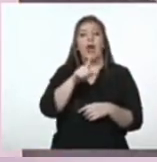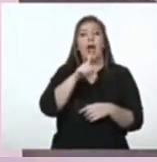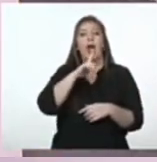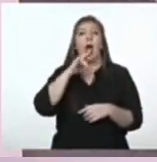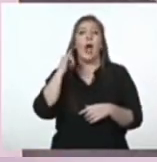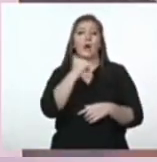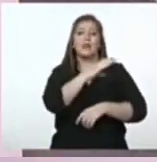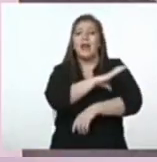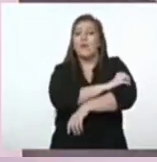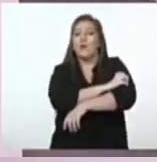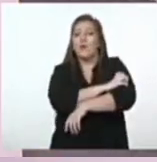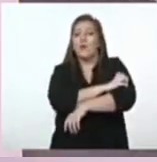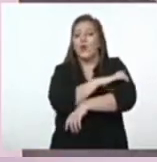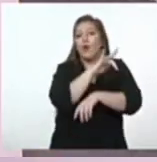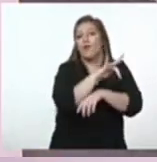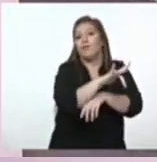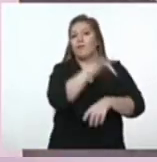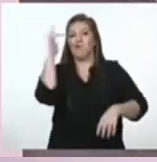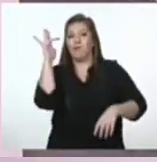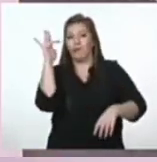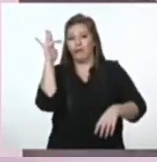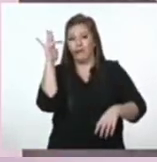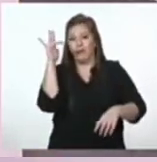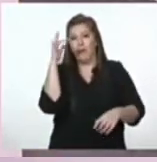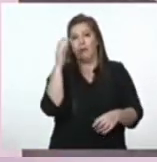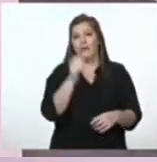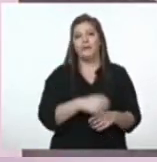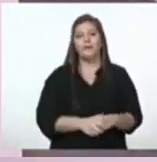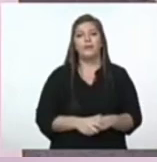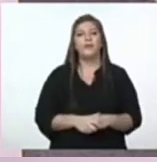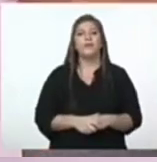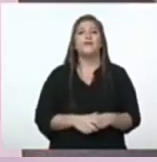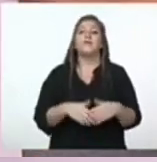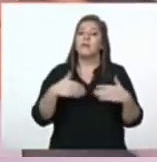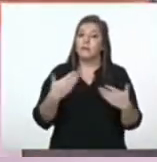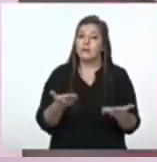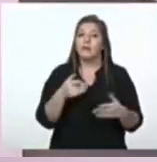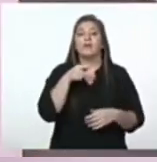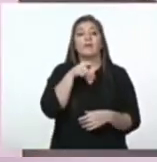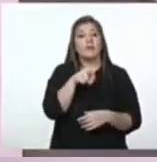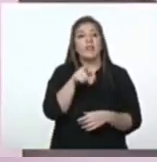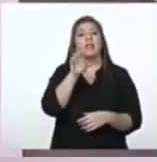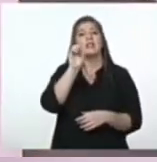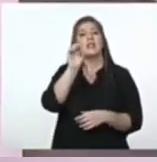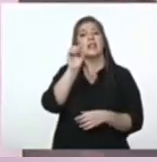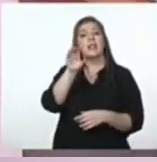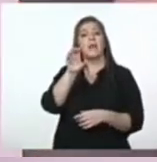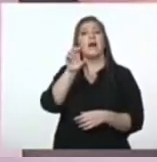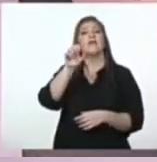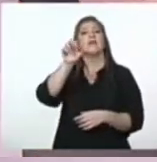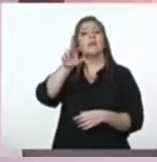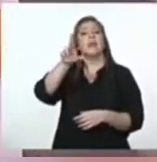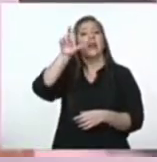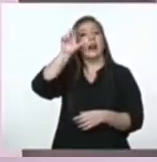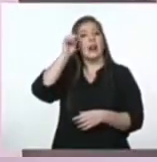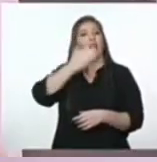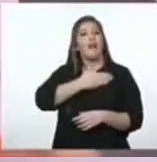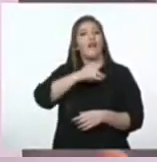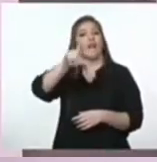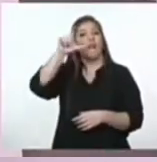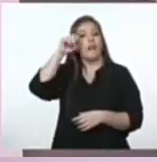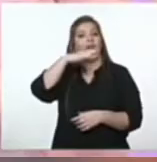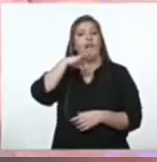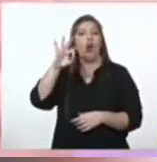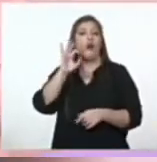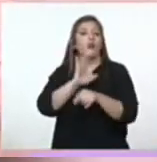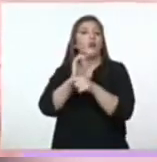los músculos saquen la mano de ahí. Totalmente. ¿Sí? Entonces a esto lo denominamos acto reflejo y tiene que ver con un estímulo y